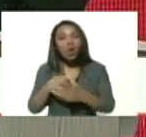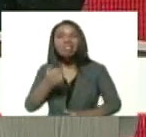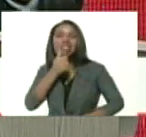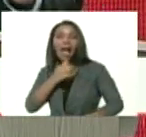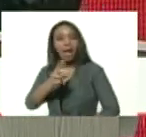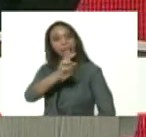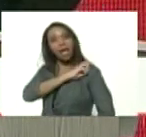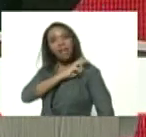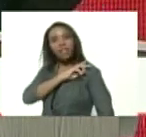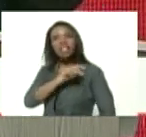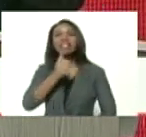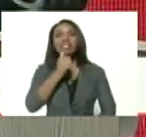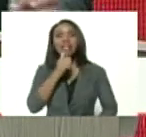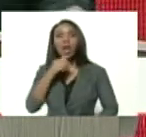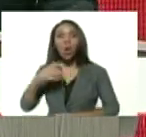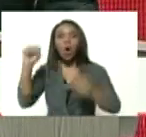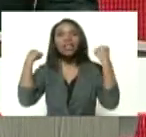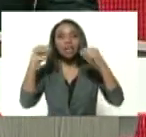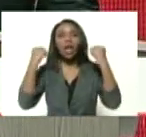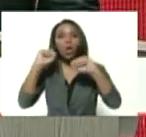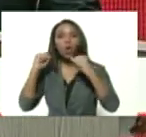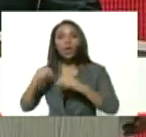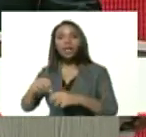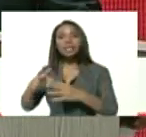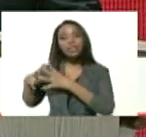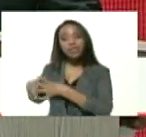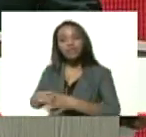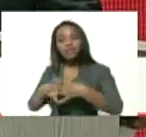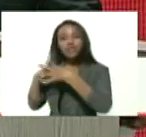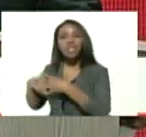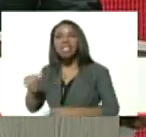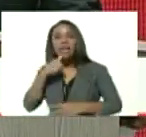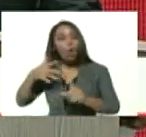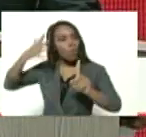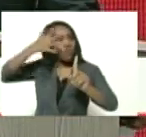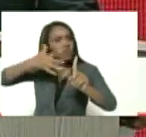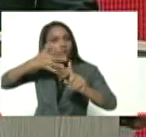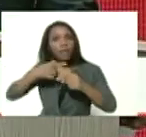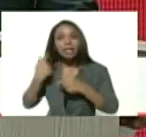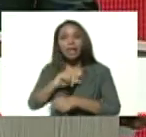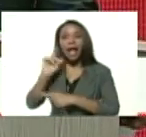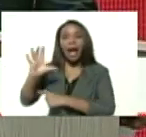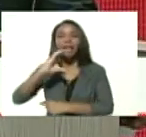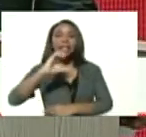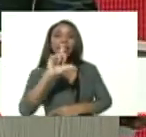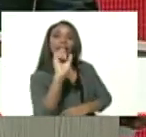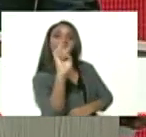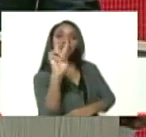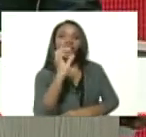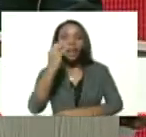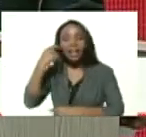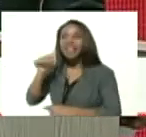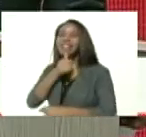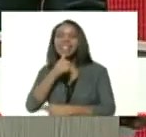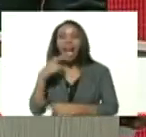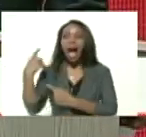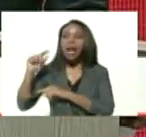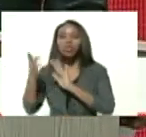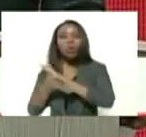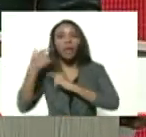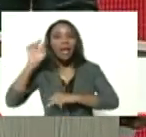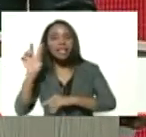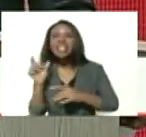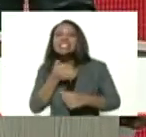jefes, quiénes son los entrenadores norteamericanos, quién es el asesor que tiene Cliver Alcalá, el asesor norteamericano que tiene Cliver Alcalá, quién